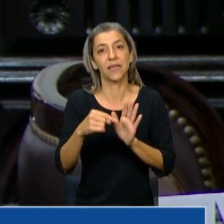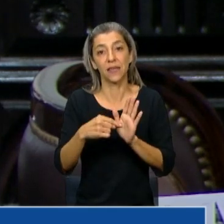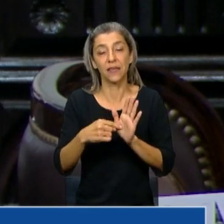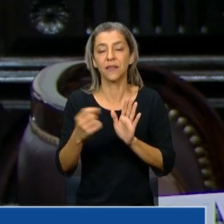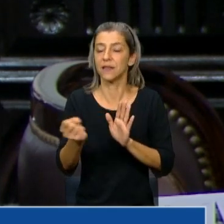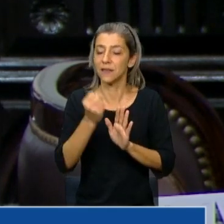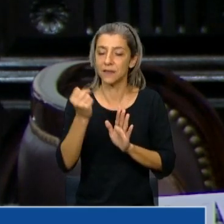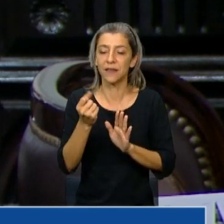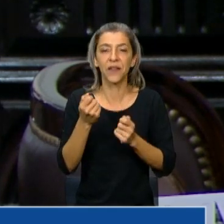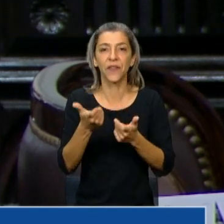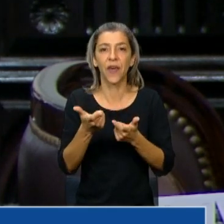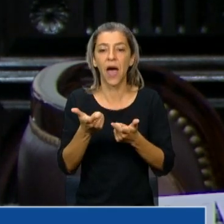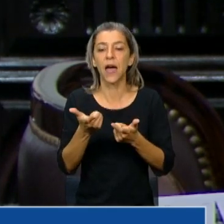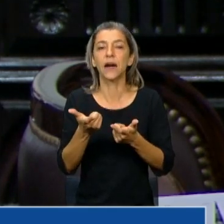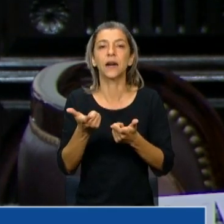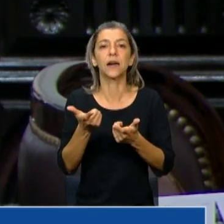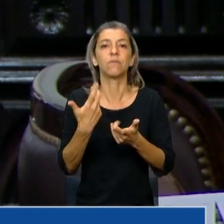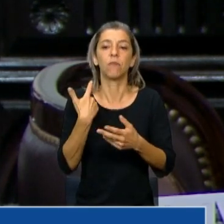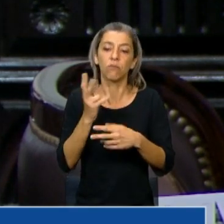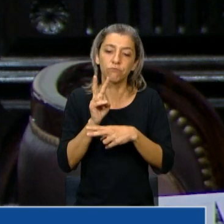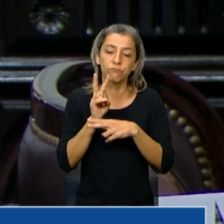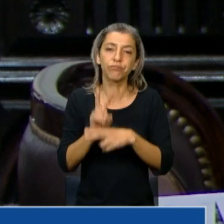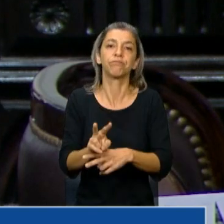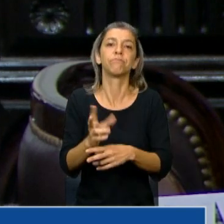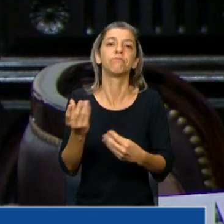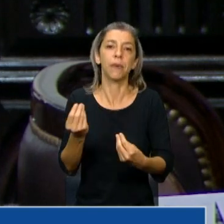regular, legislar, amparar para lograr